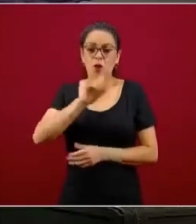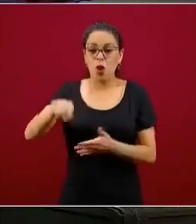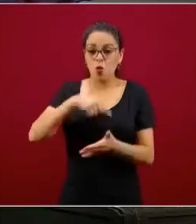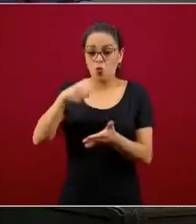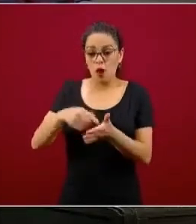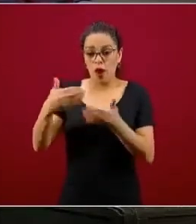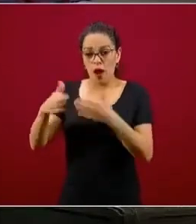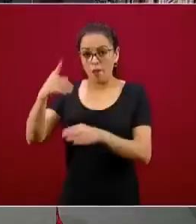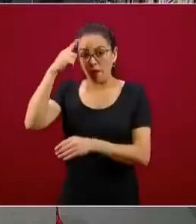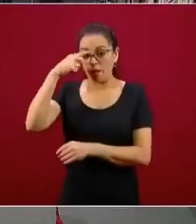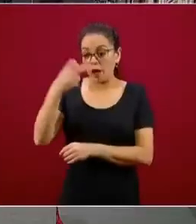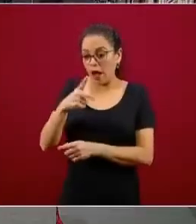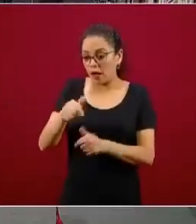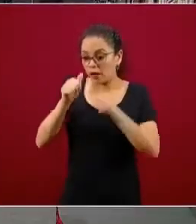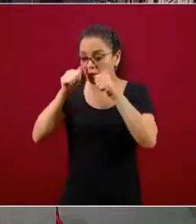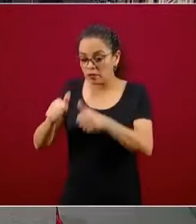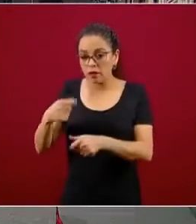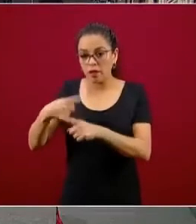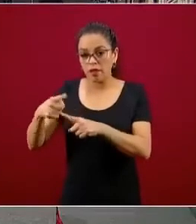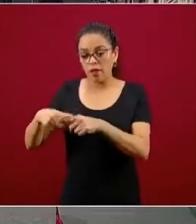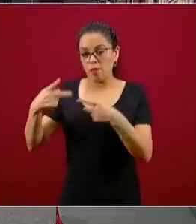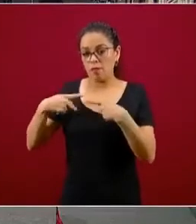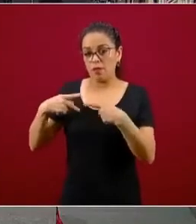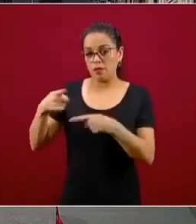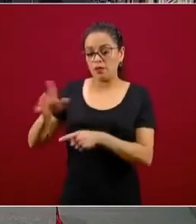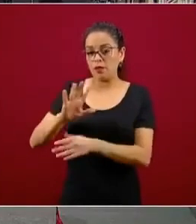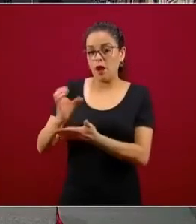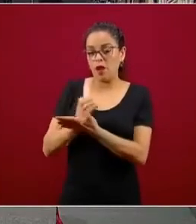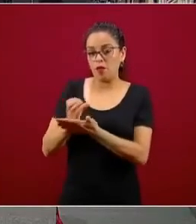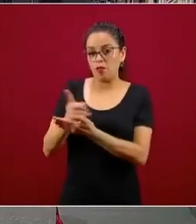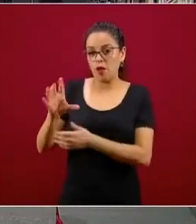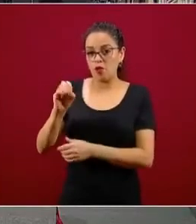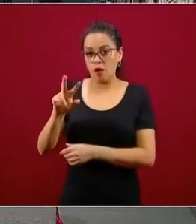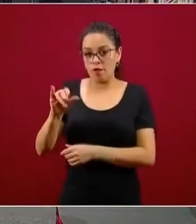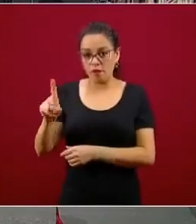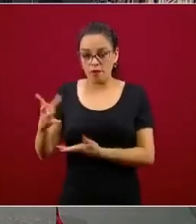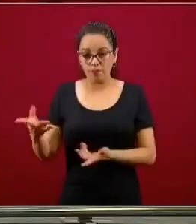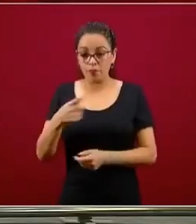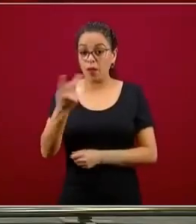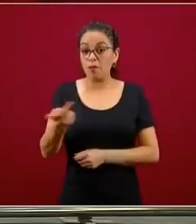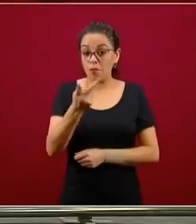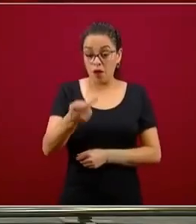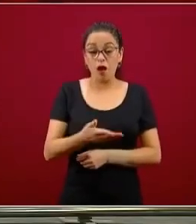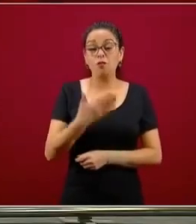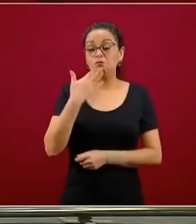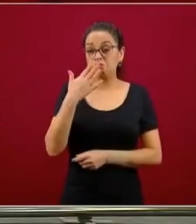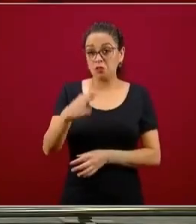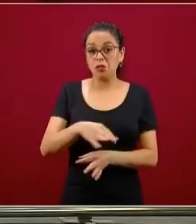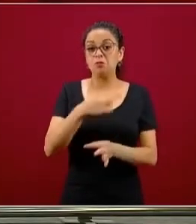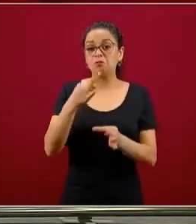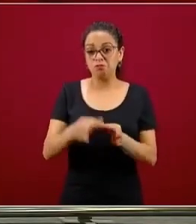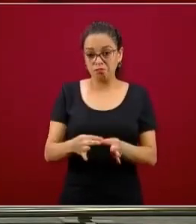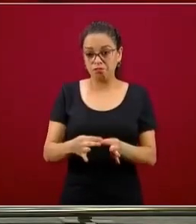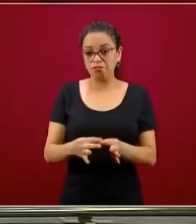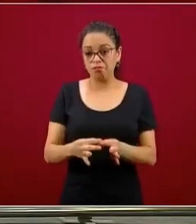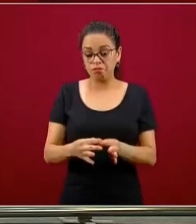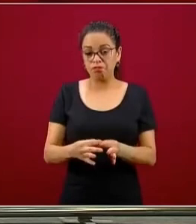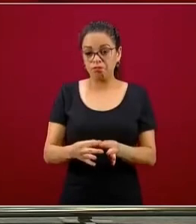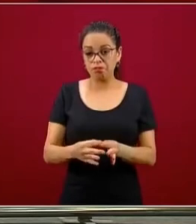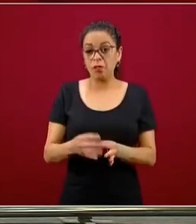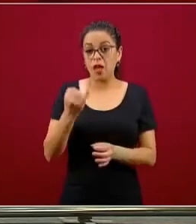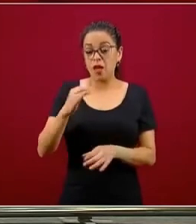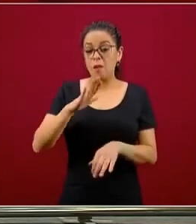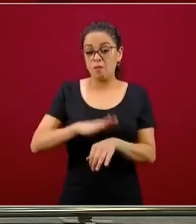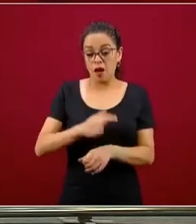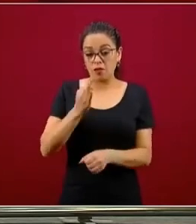estos pacientes. Gracias. Muchas gracias por las preguntas, son muy pertinentes y particularmente en estos